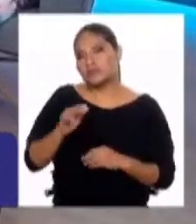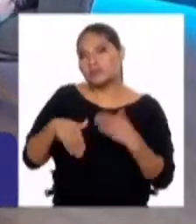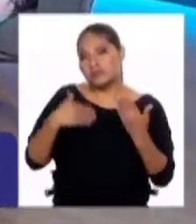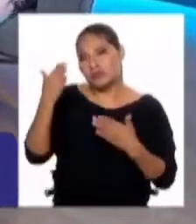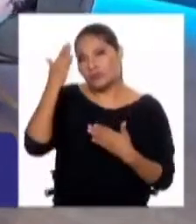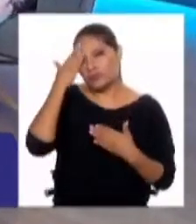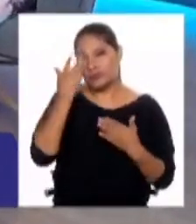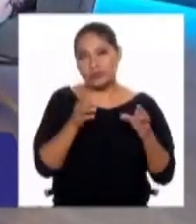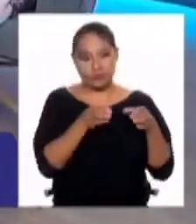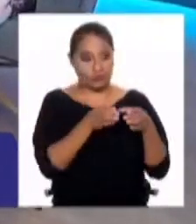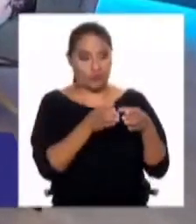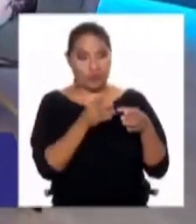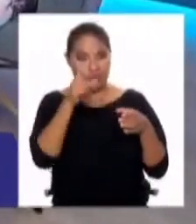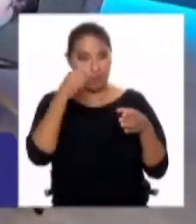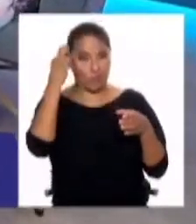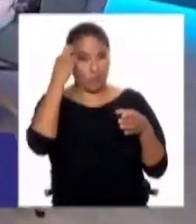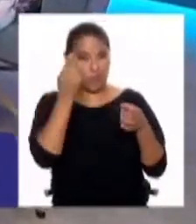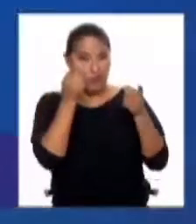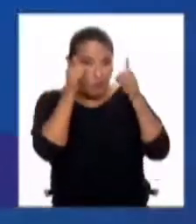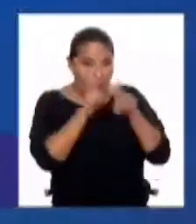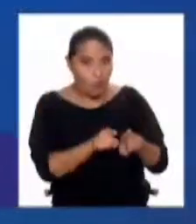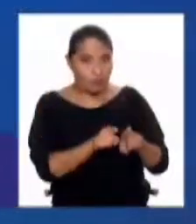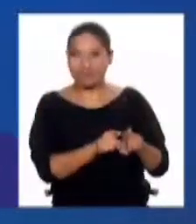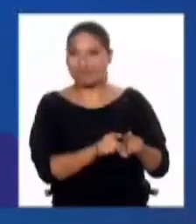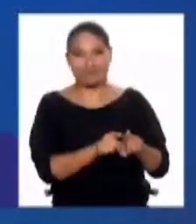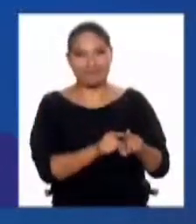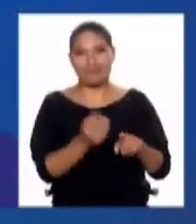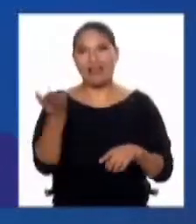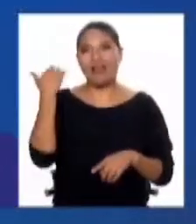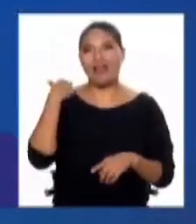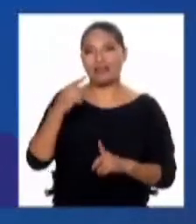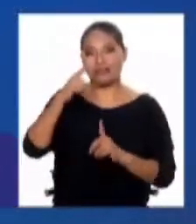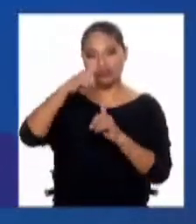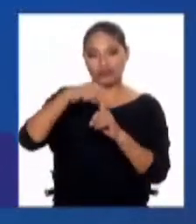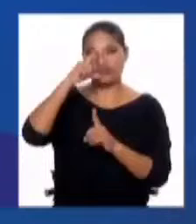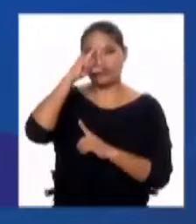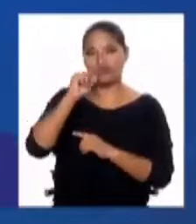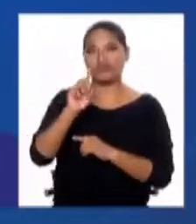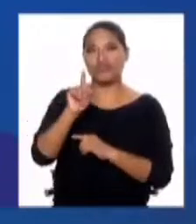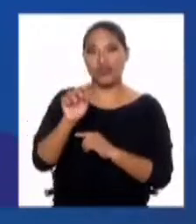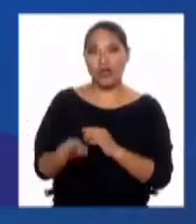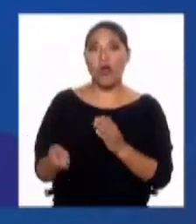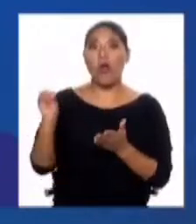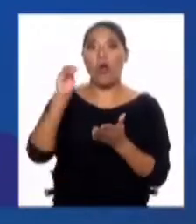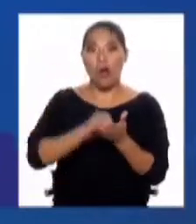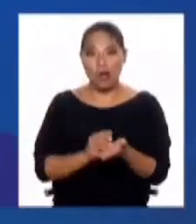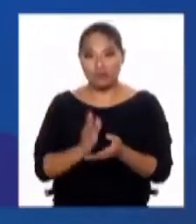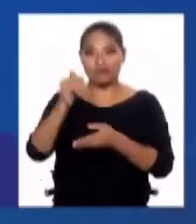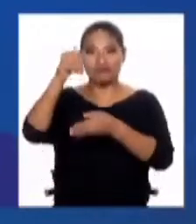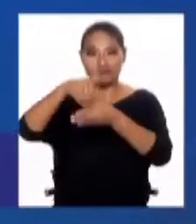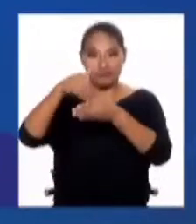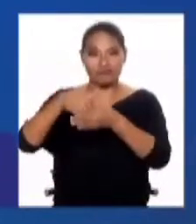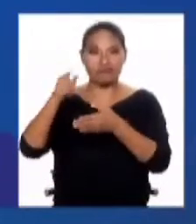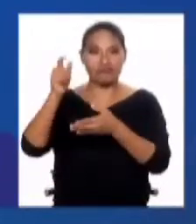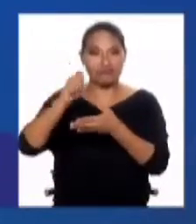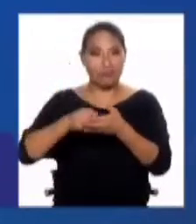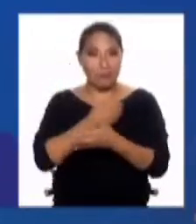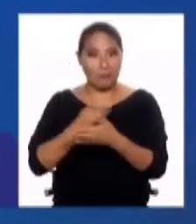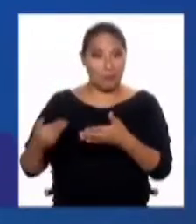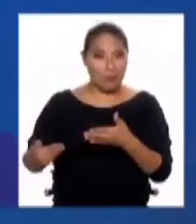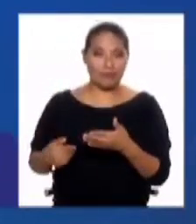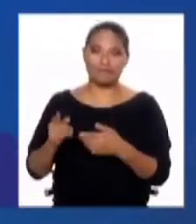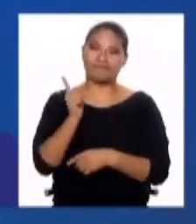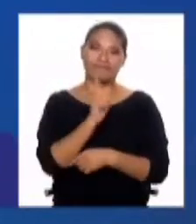estuve en desacuerdo con la postulación de Alejandro en esas elecciones. Yo estuve en